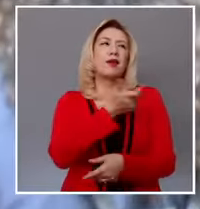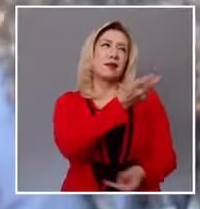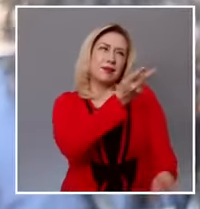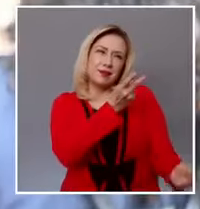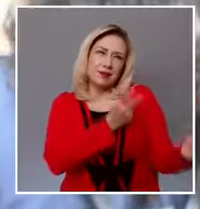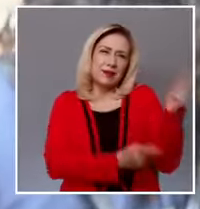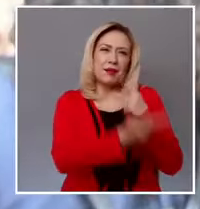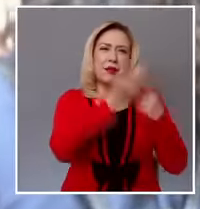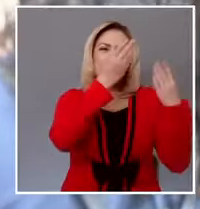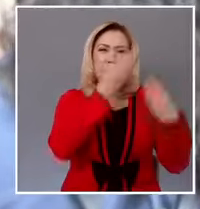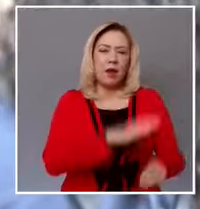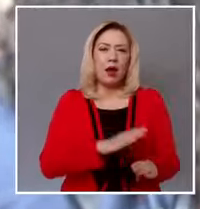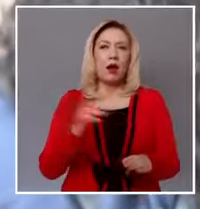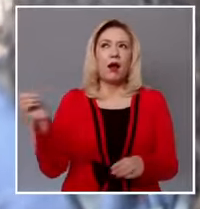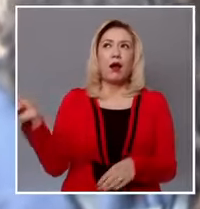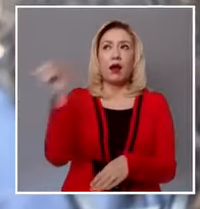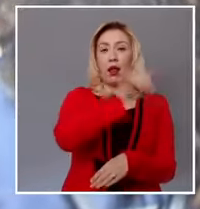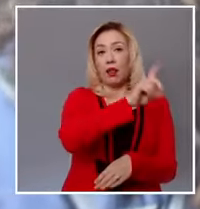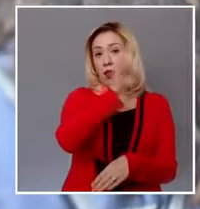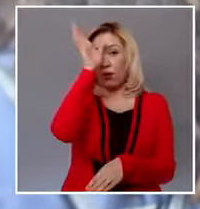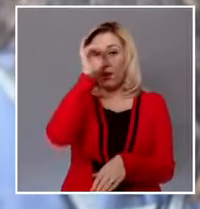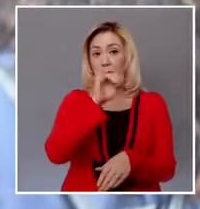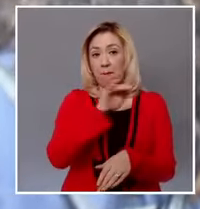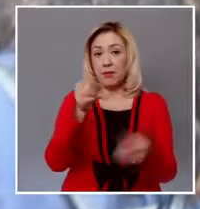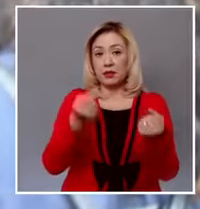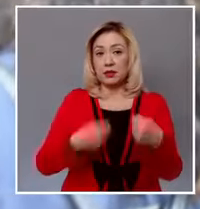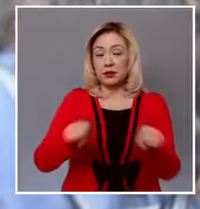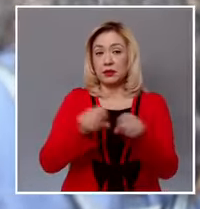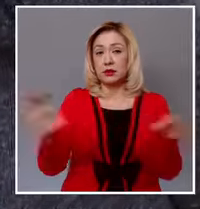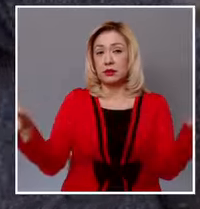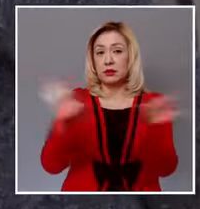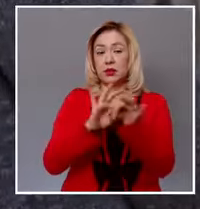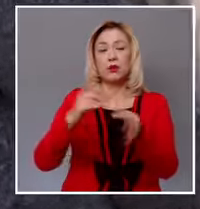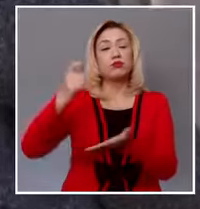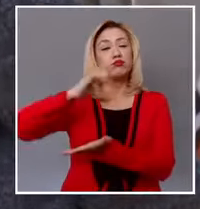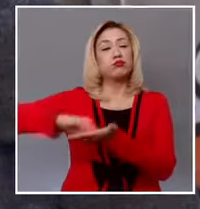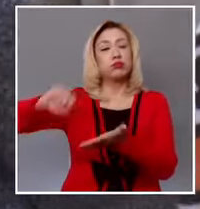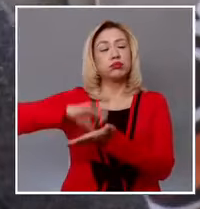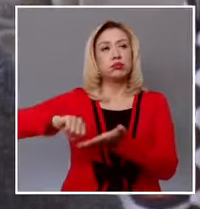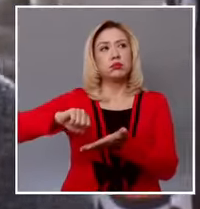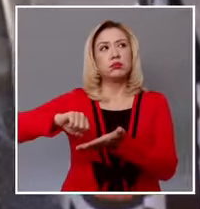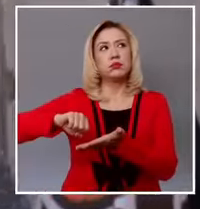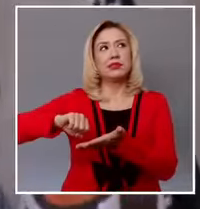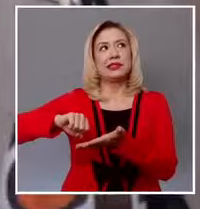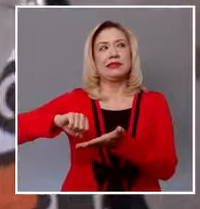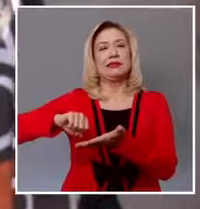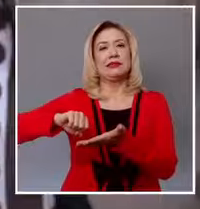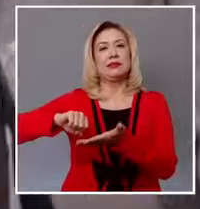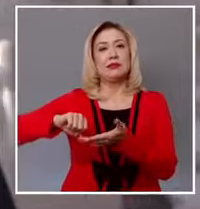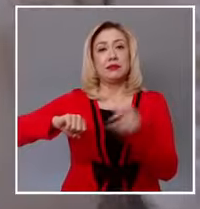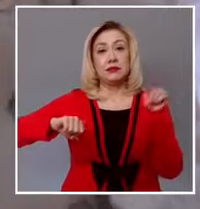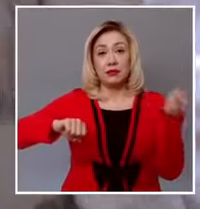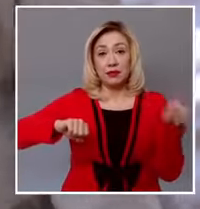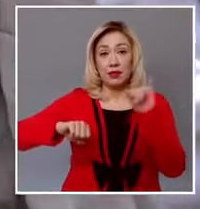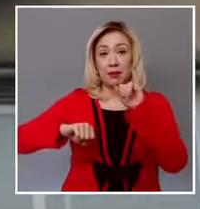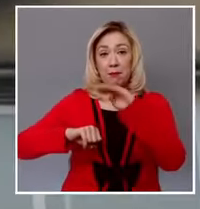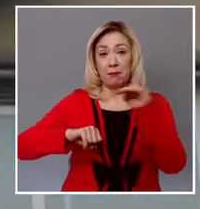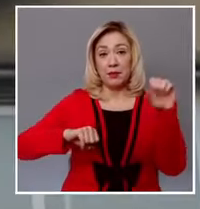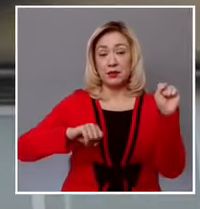en convenio con el Seguro Social no constituyen actos de autoridad para efectos de la procedencia del juicio de amparo. Ello es